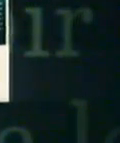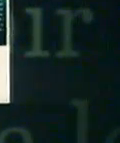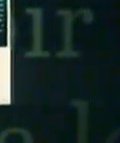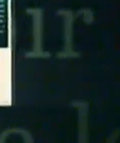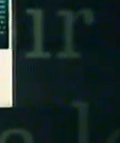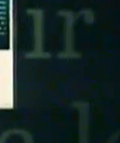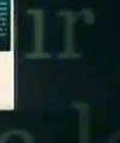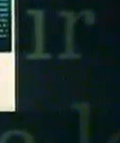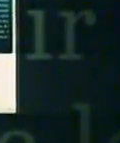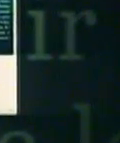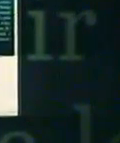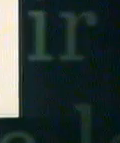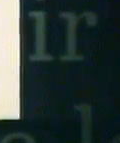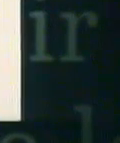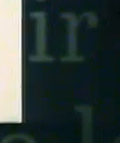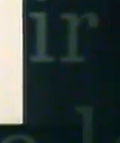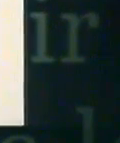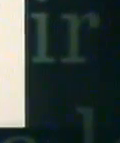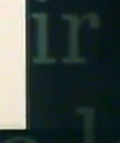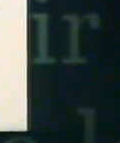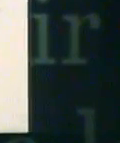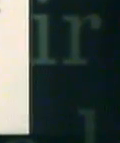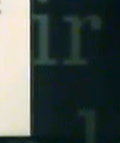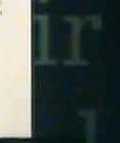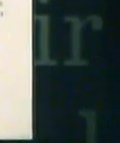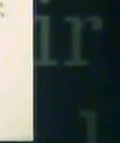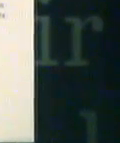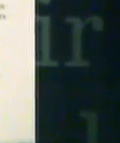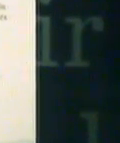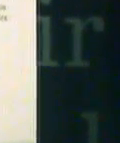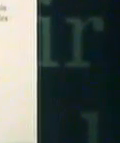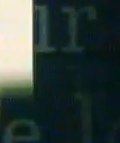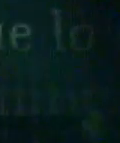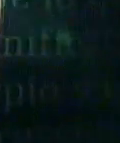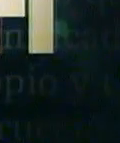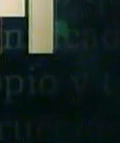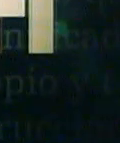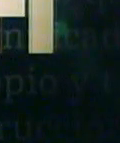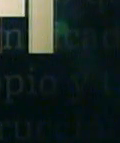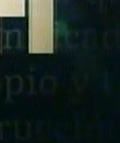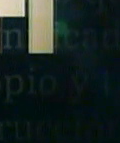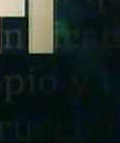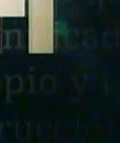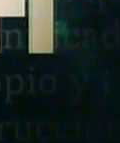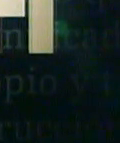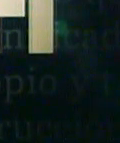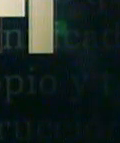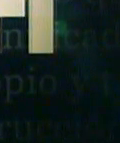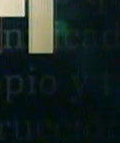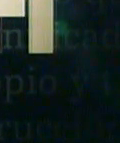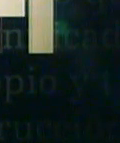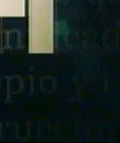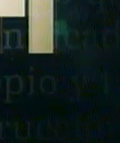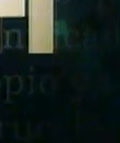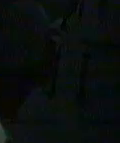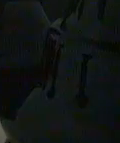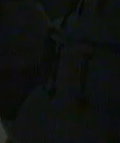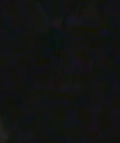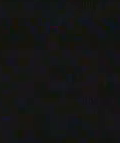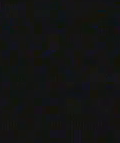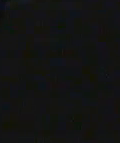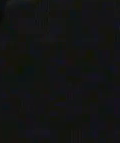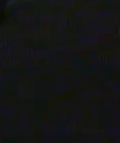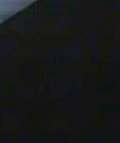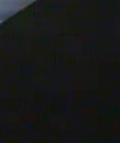Piedra, mes a mes, con lo mejor de las artes y expresiones culturales de Ecuador y el mundo. Pídesela a tu voceador.